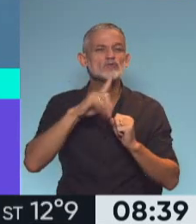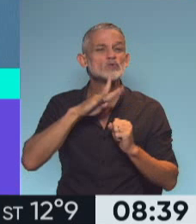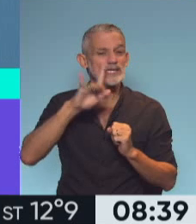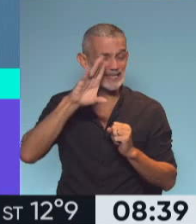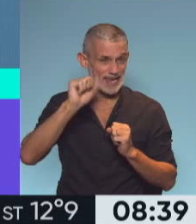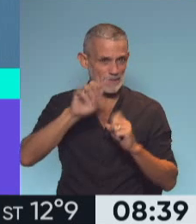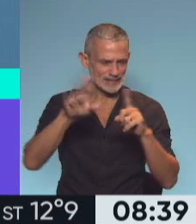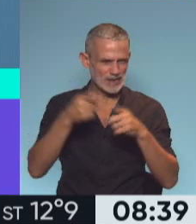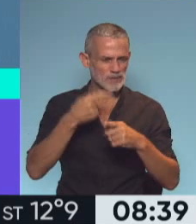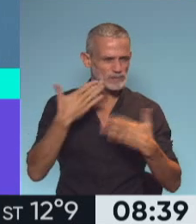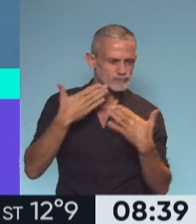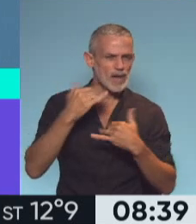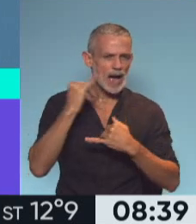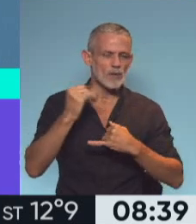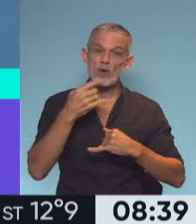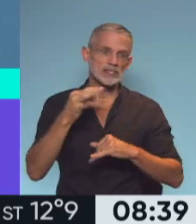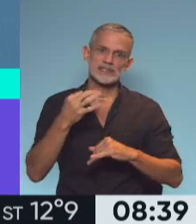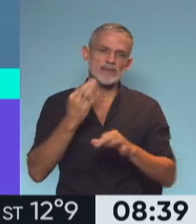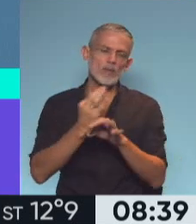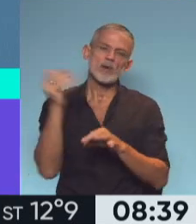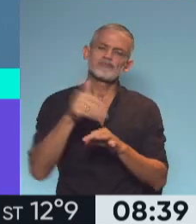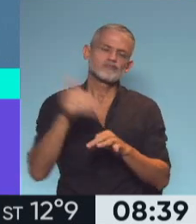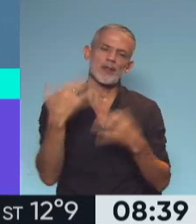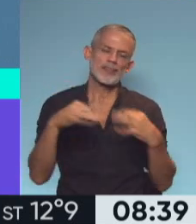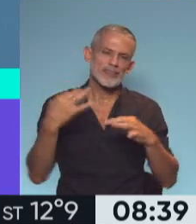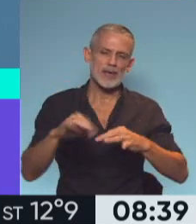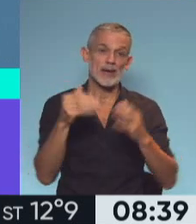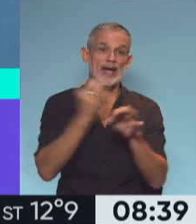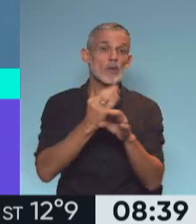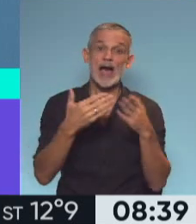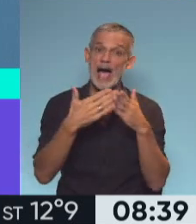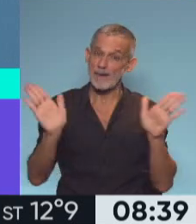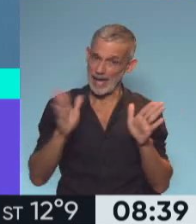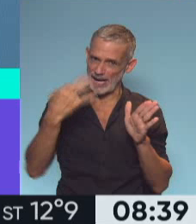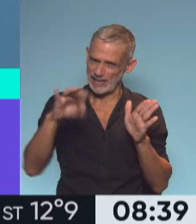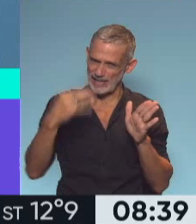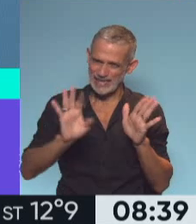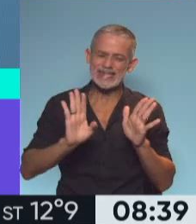Insisten en que es necesario mantener la presencialidad, mantener las escuelas abiertas,